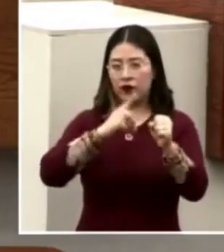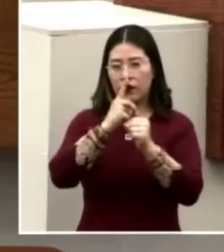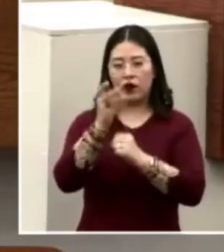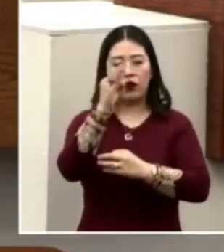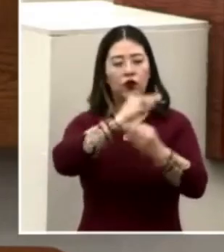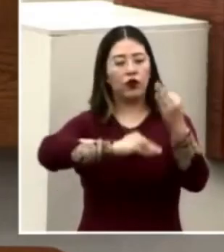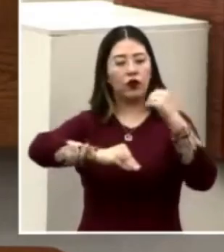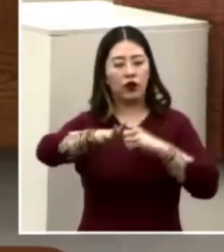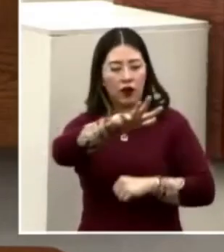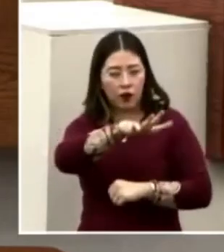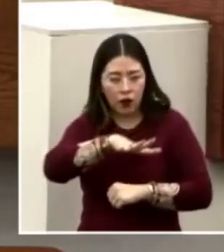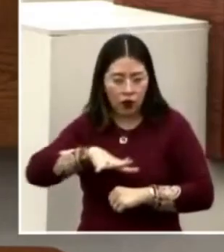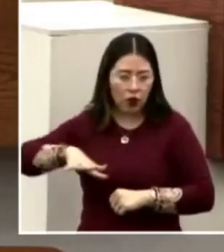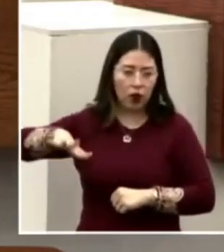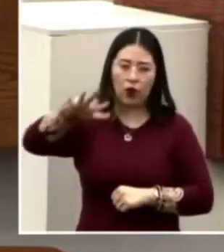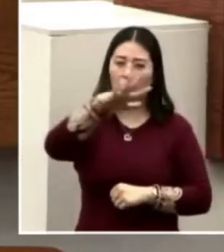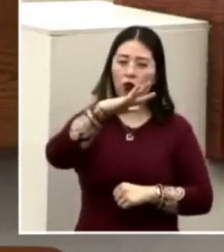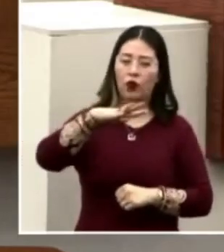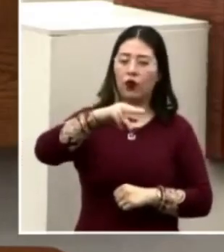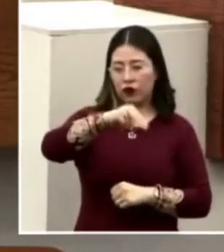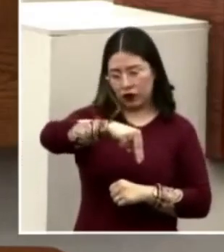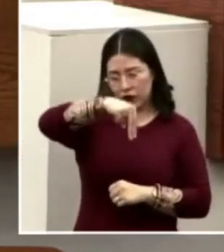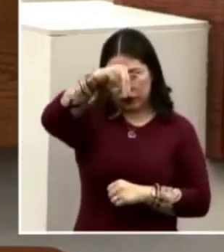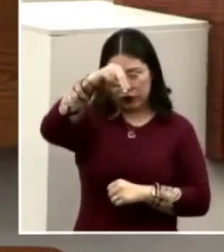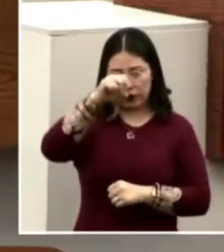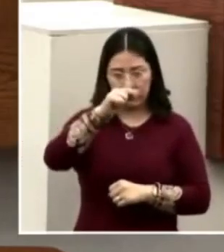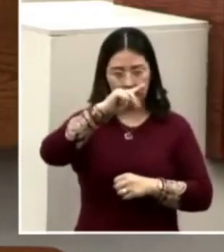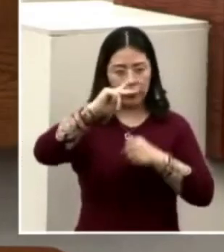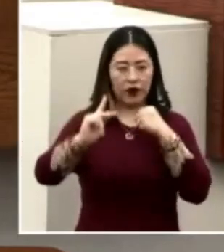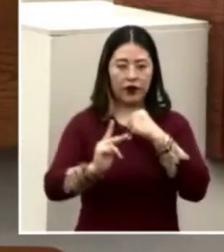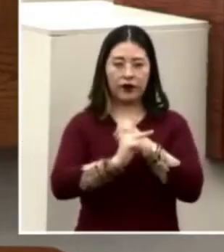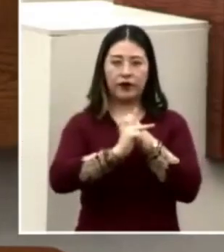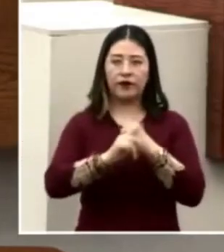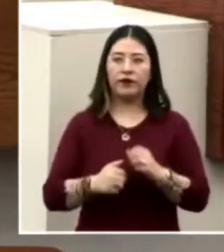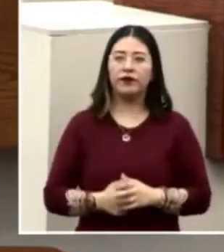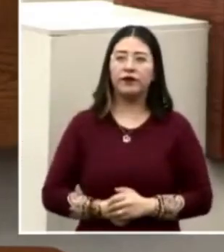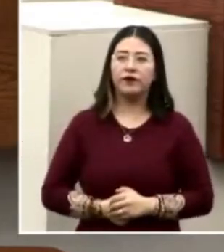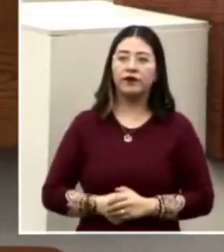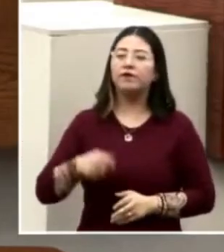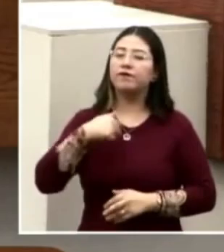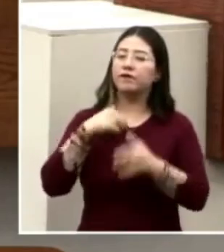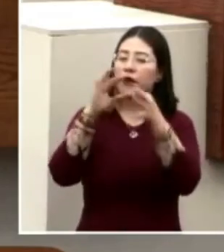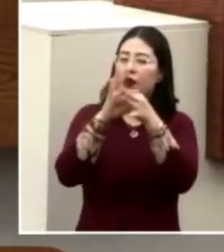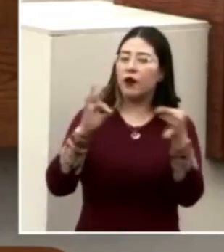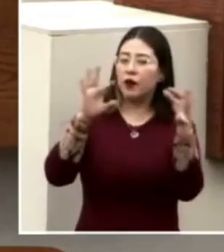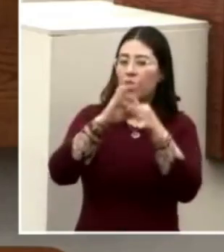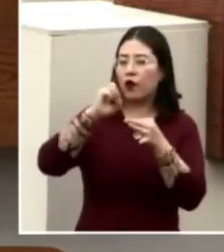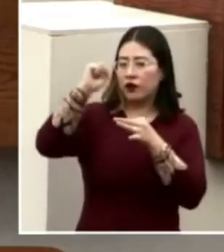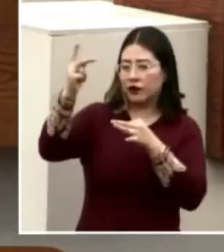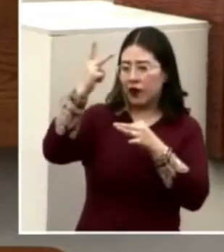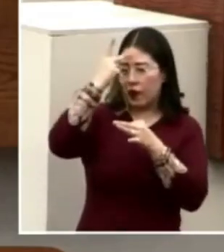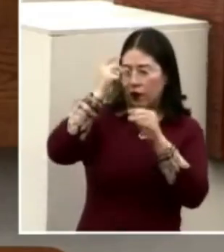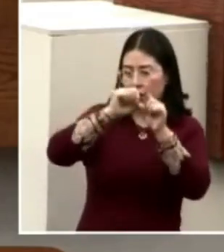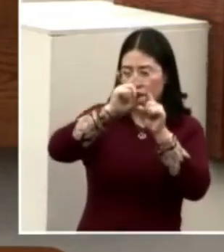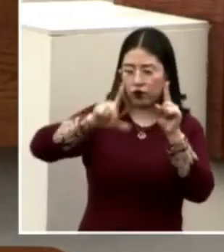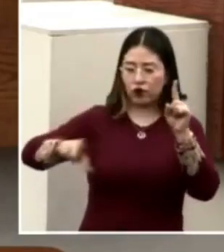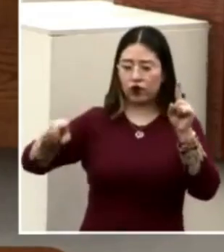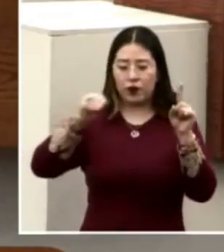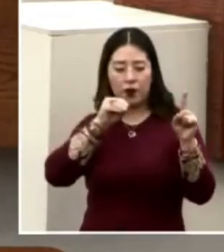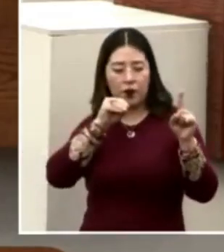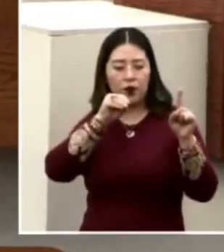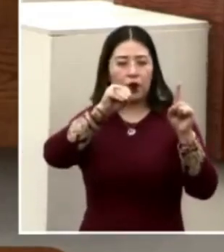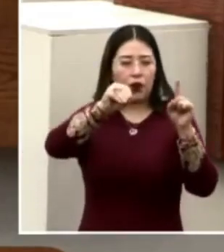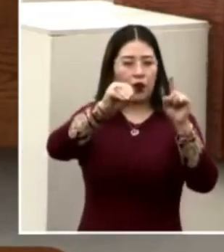región centro-norte del país. Y ya yo hablaba de la ubicación geográfica y que eso le aporta